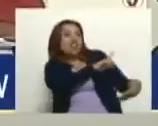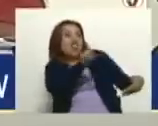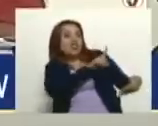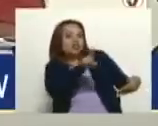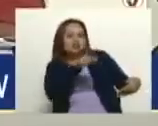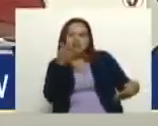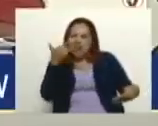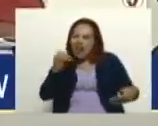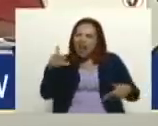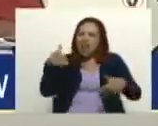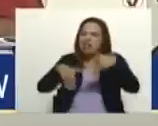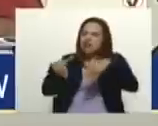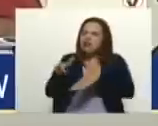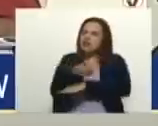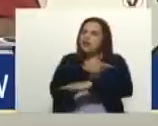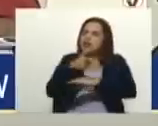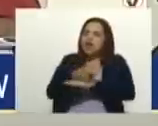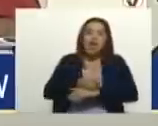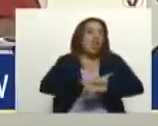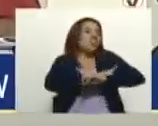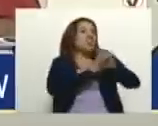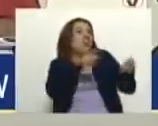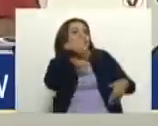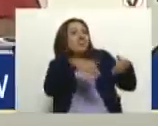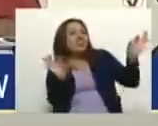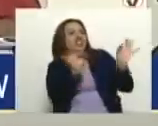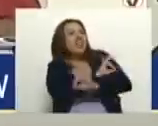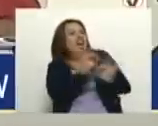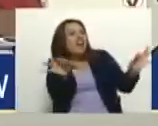de gobernadores, no vote por nadie, no sé qué.